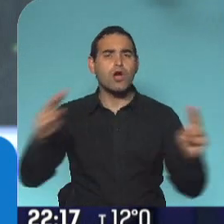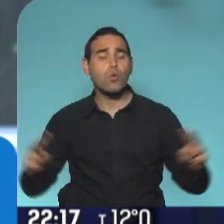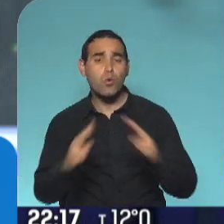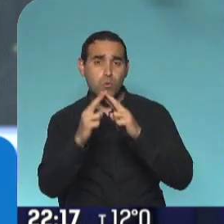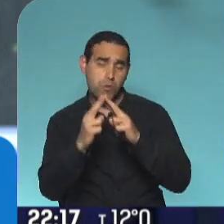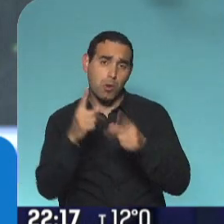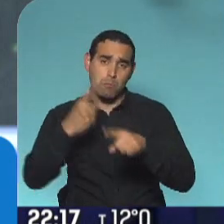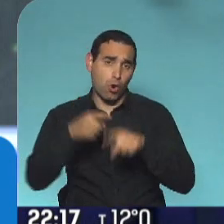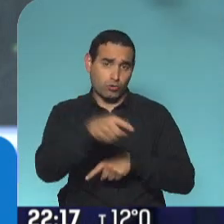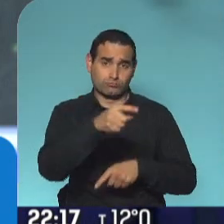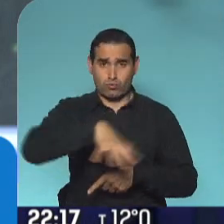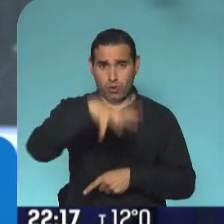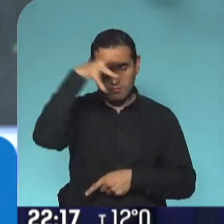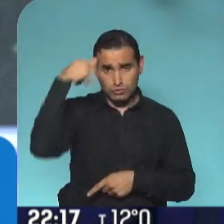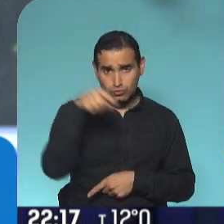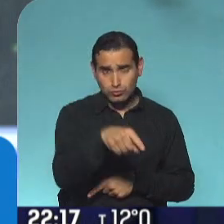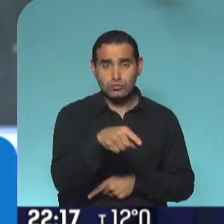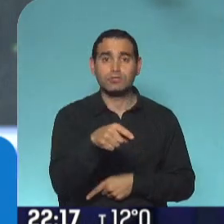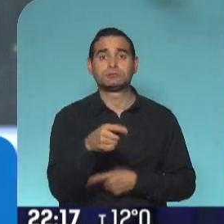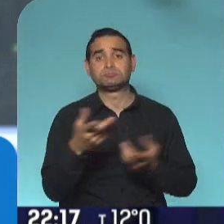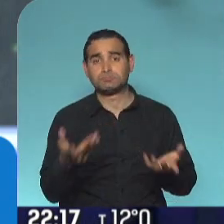por la Amazonia y